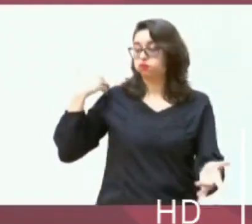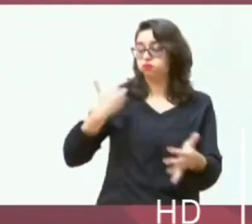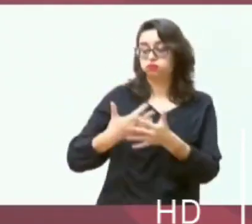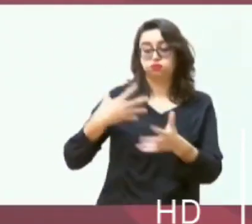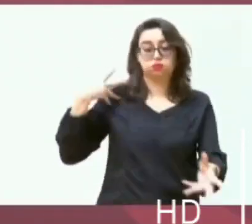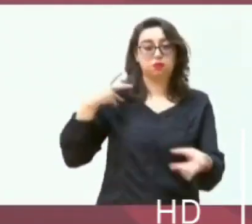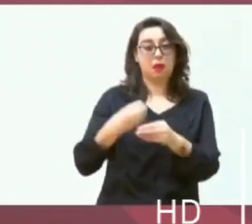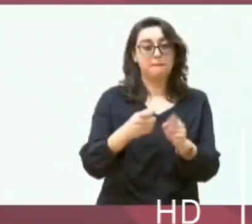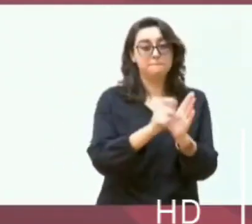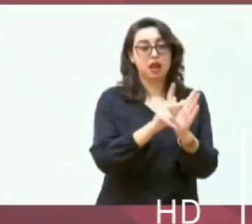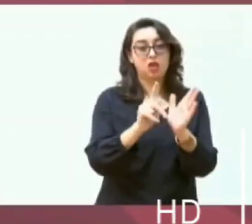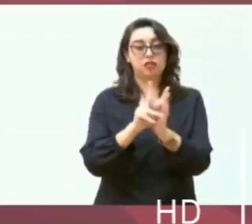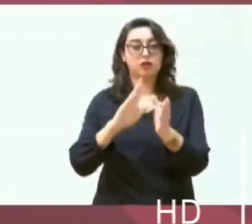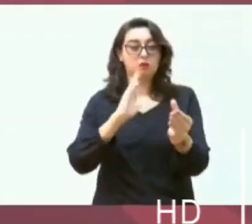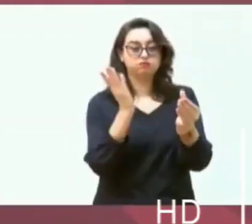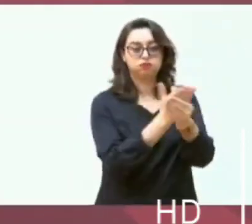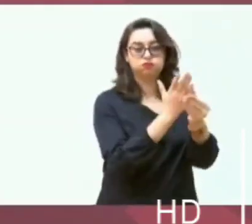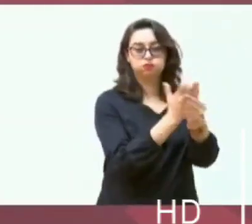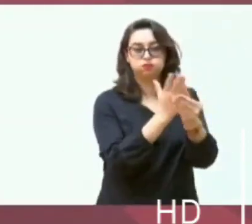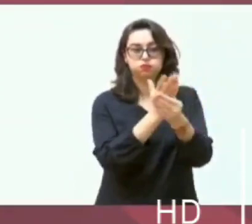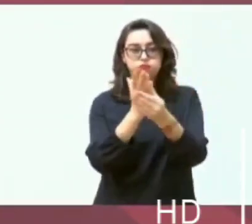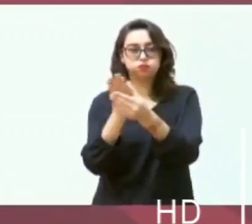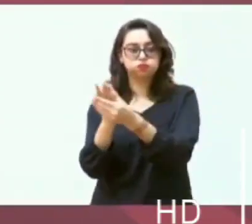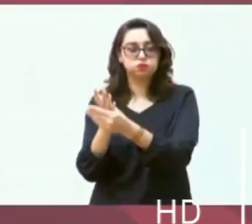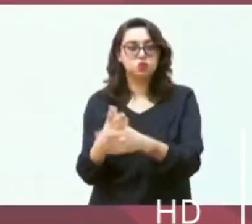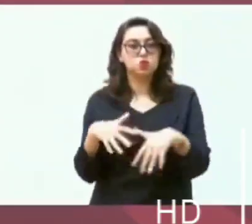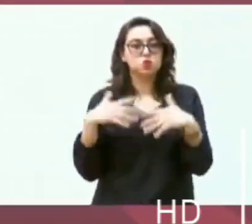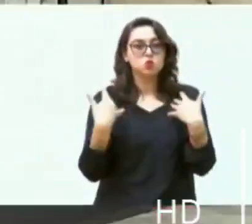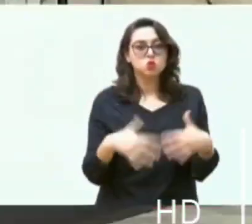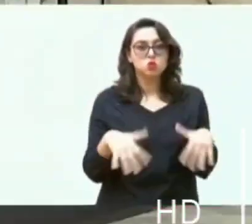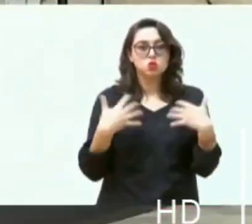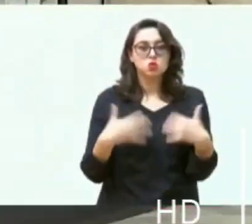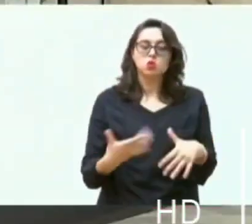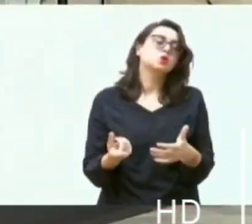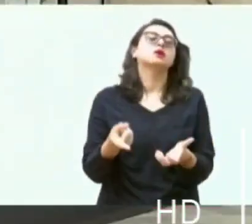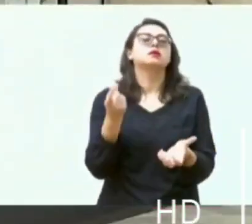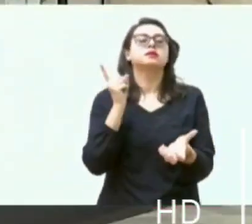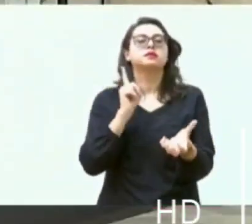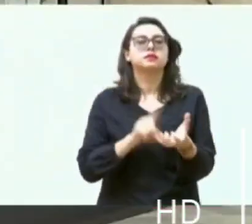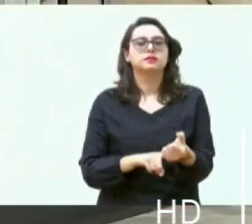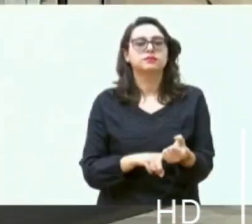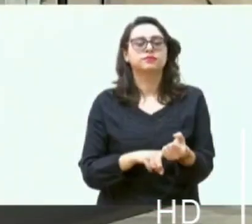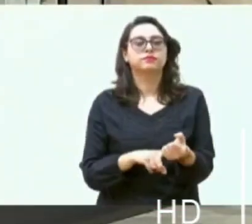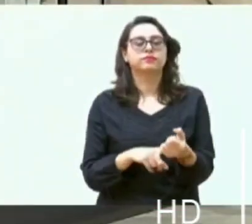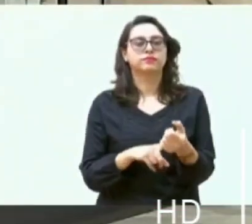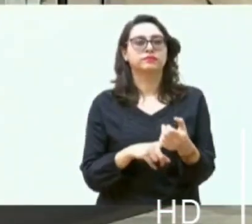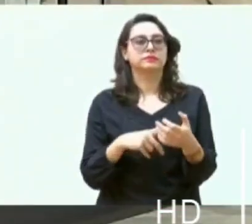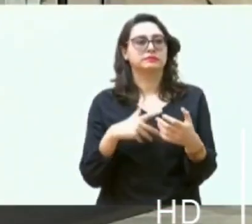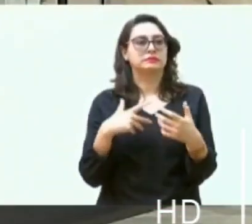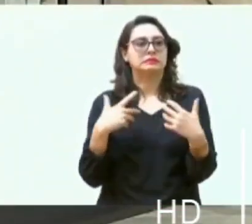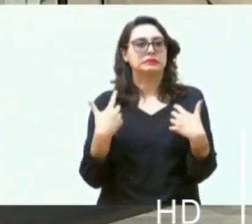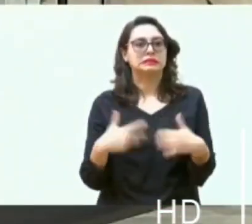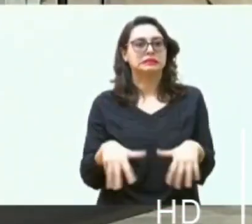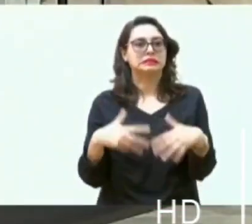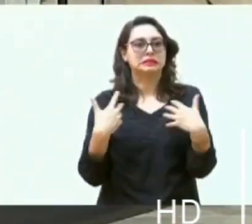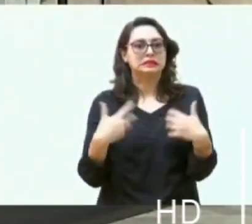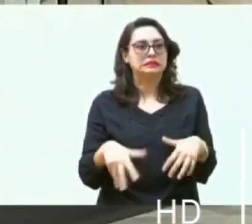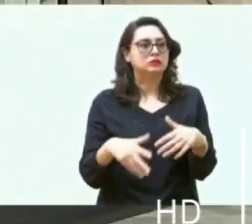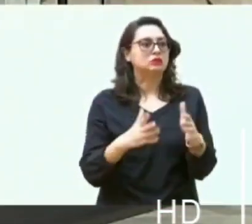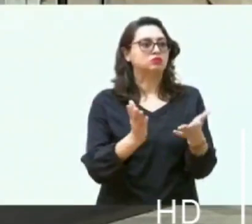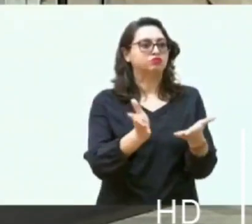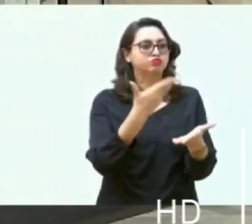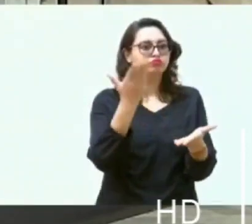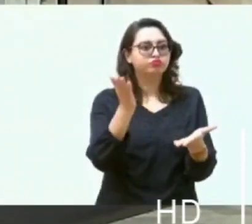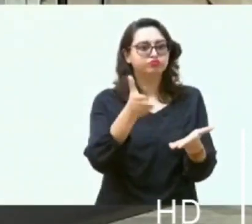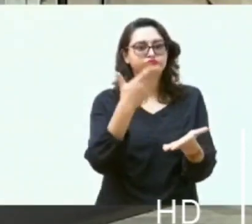país. En ella se ha mejorado todo lo relacionado con